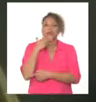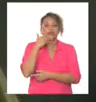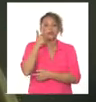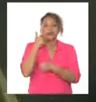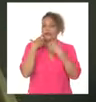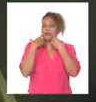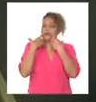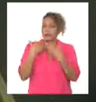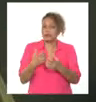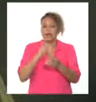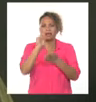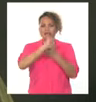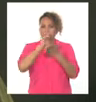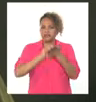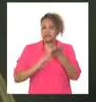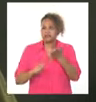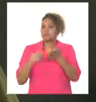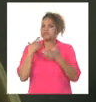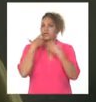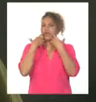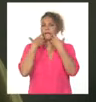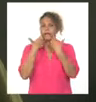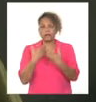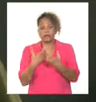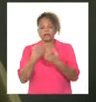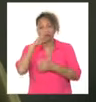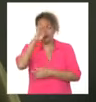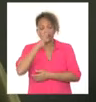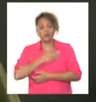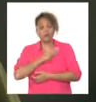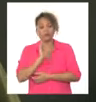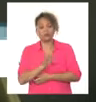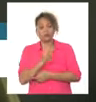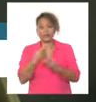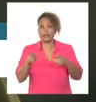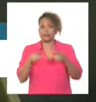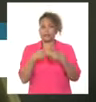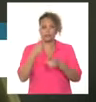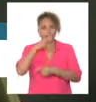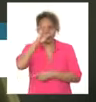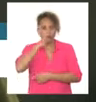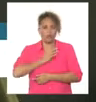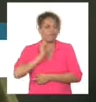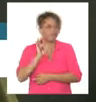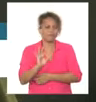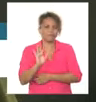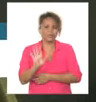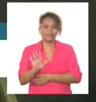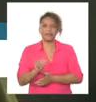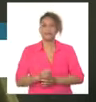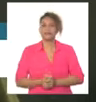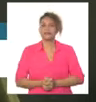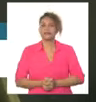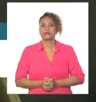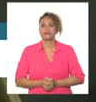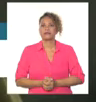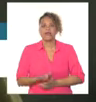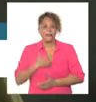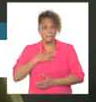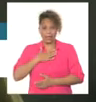una de las compositoras más importantes de la cancionística cubana. Para mí Marta es